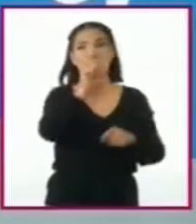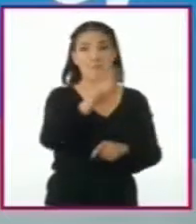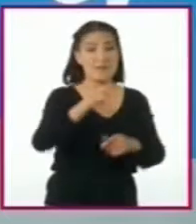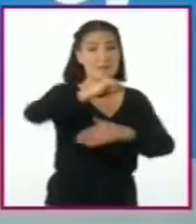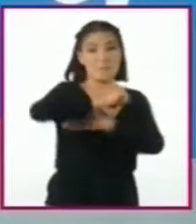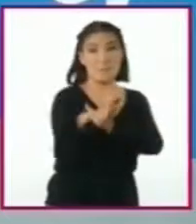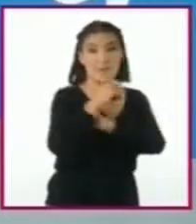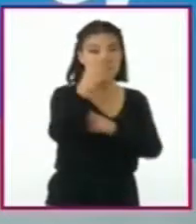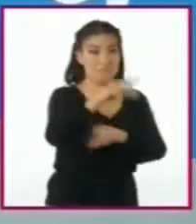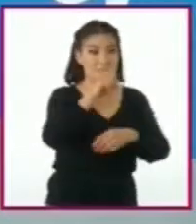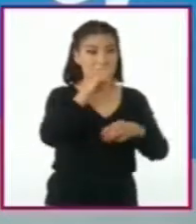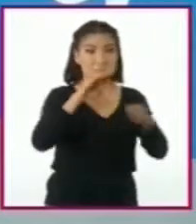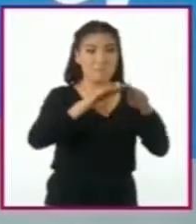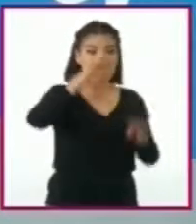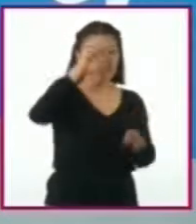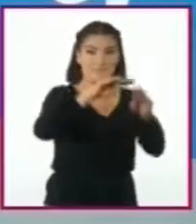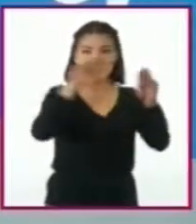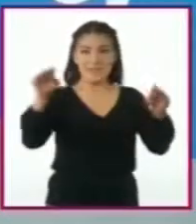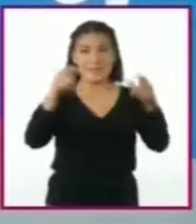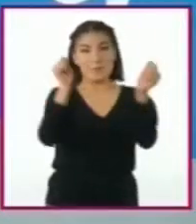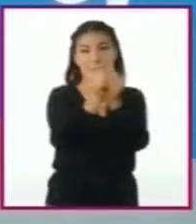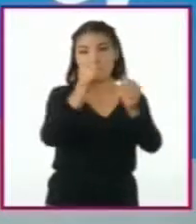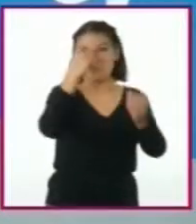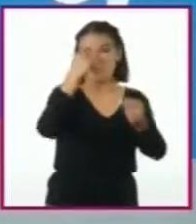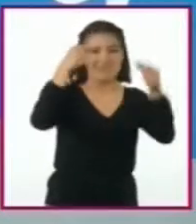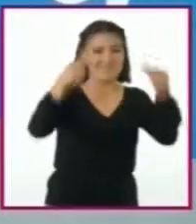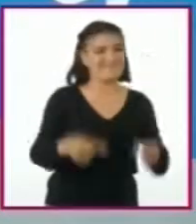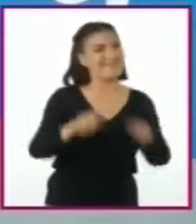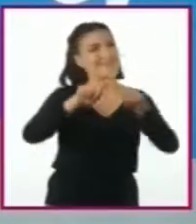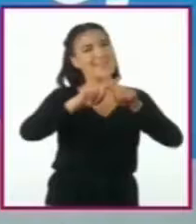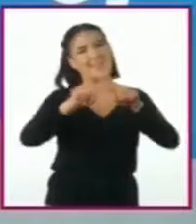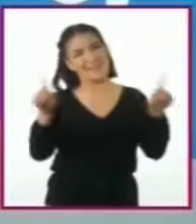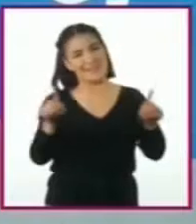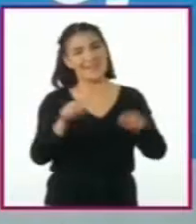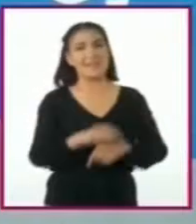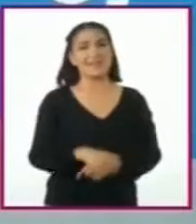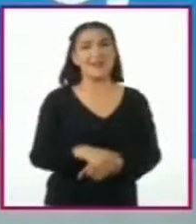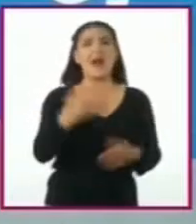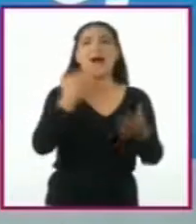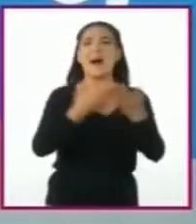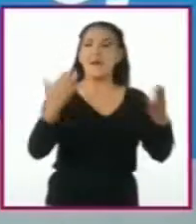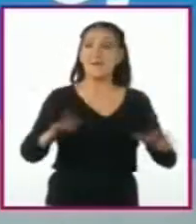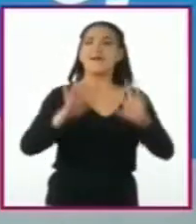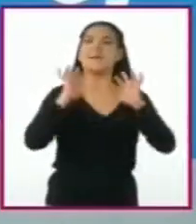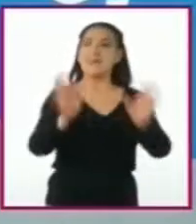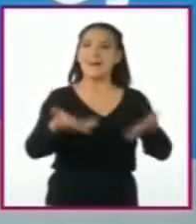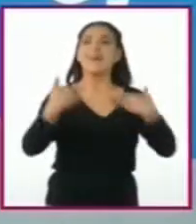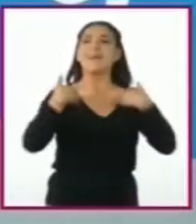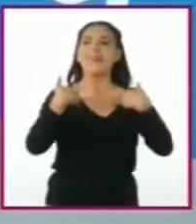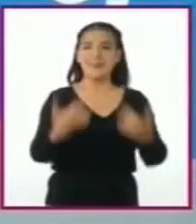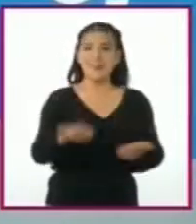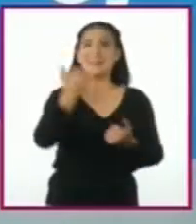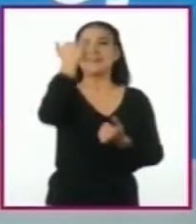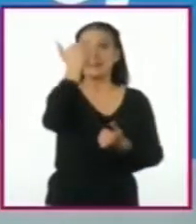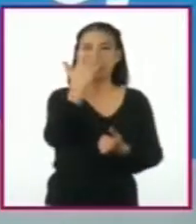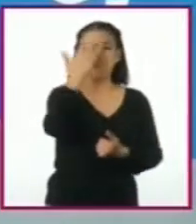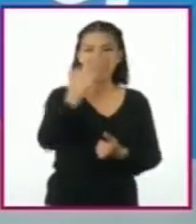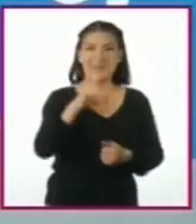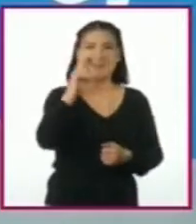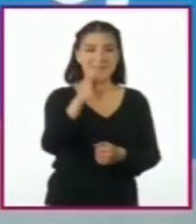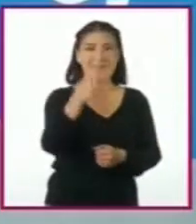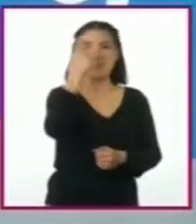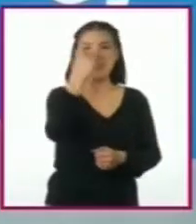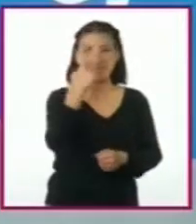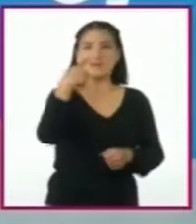misma proporción que el de las pantallas planas. Ahora podemos entender que la imagen en el televisor